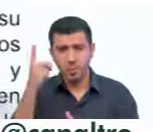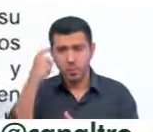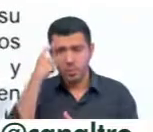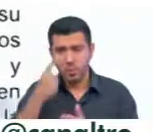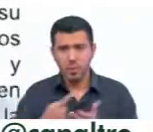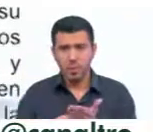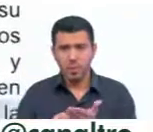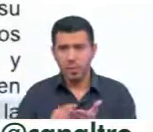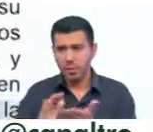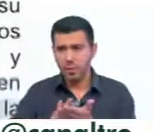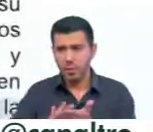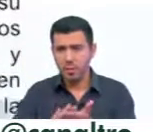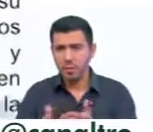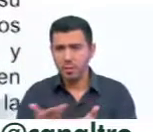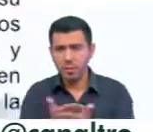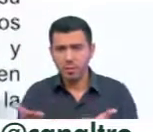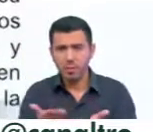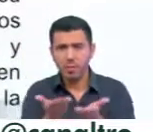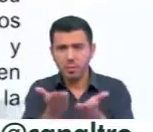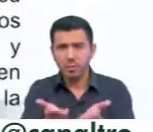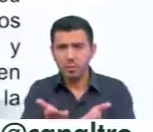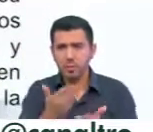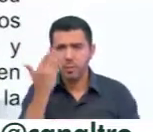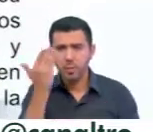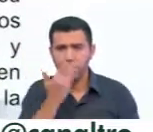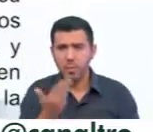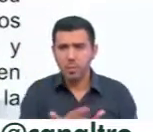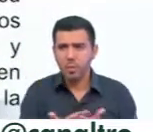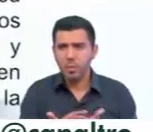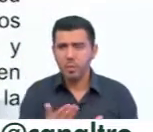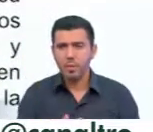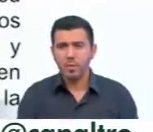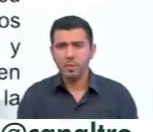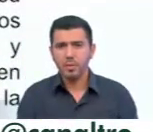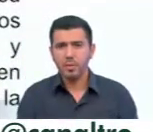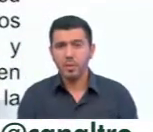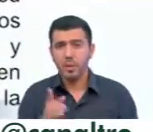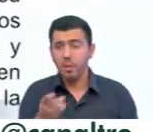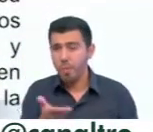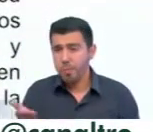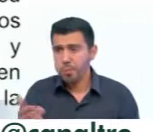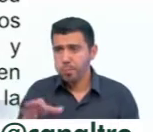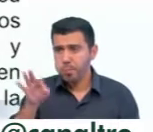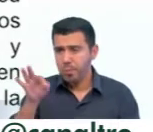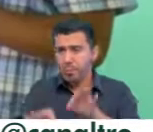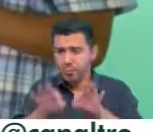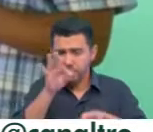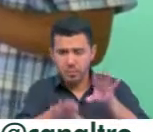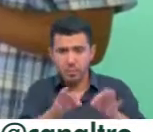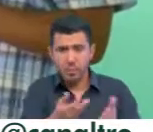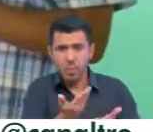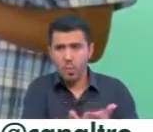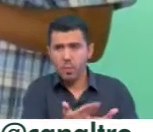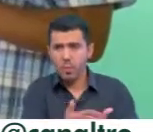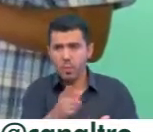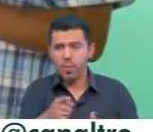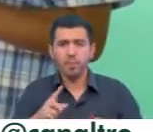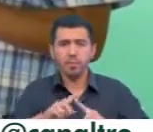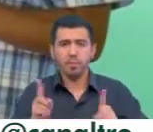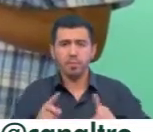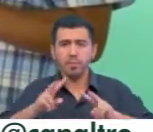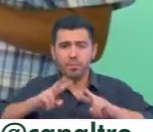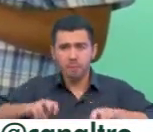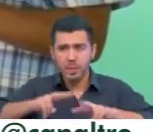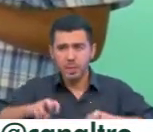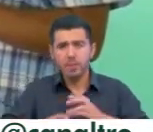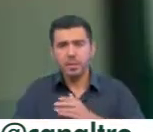elementos materiales de prueba entre otros aspectos también señala que estos hechos ya son materia de investigación por su parte los familiares de